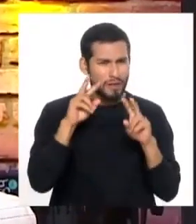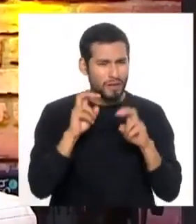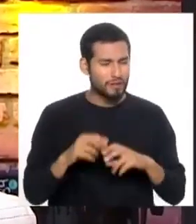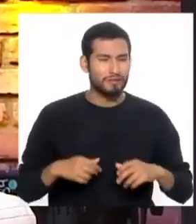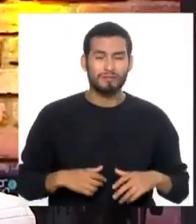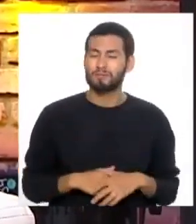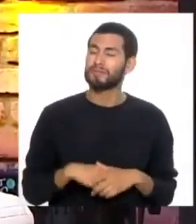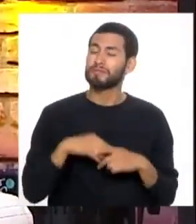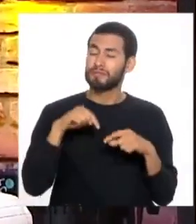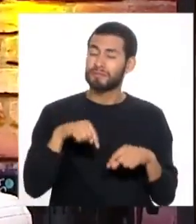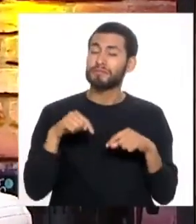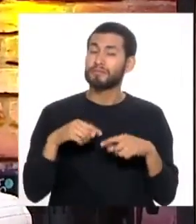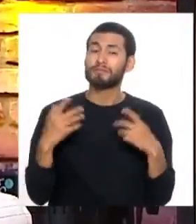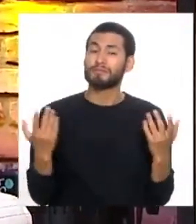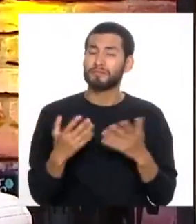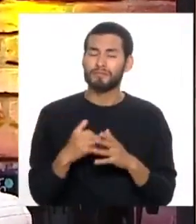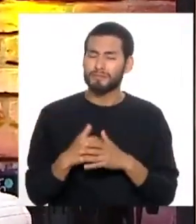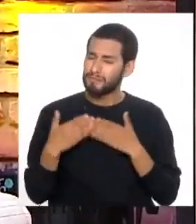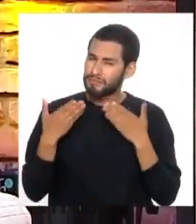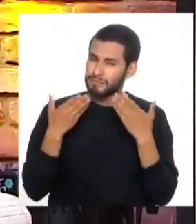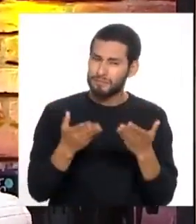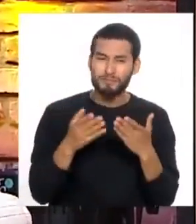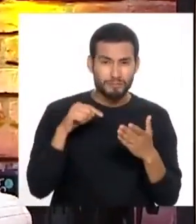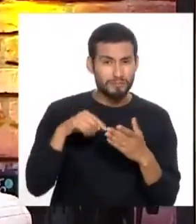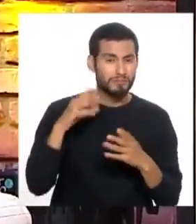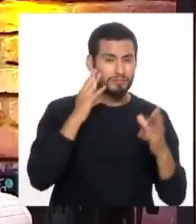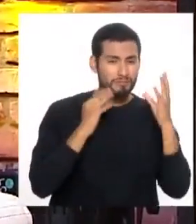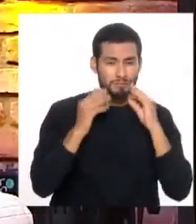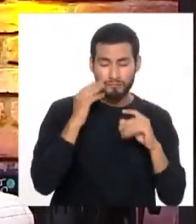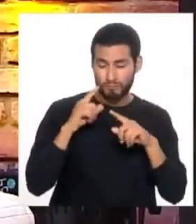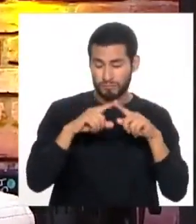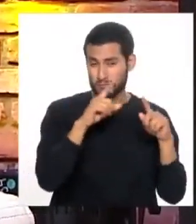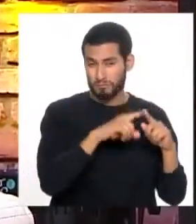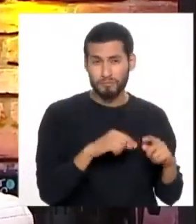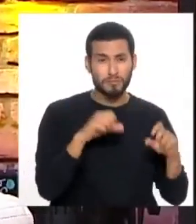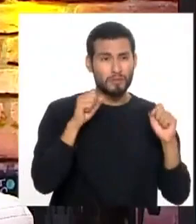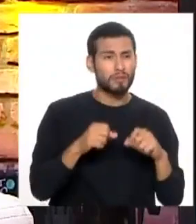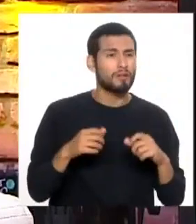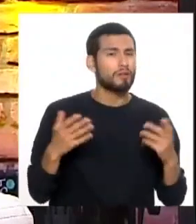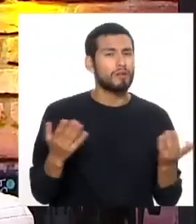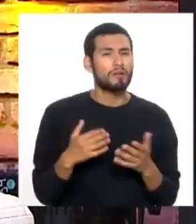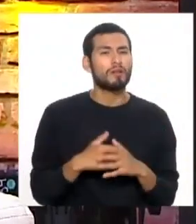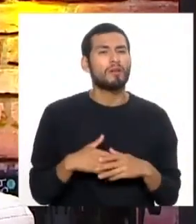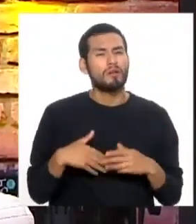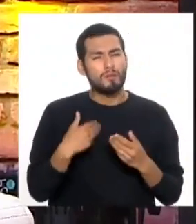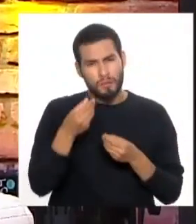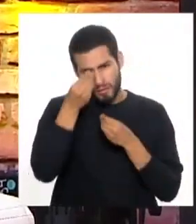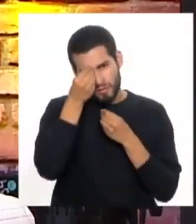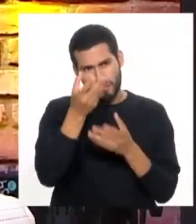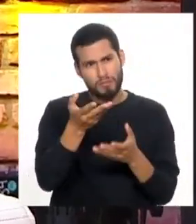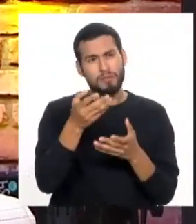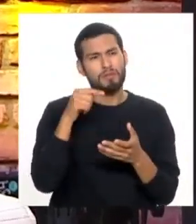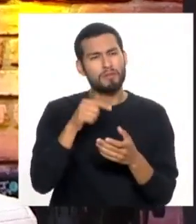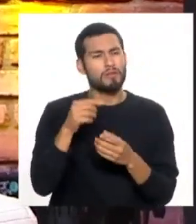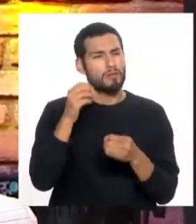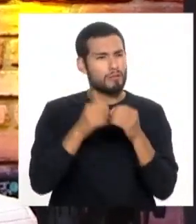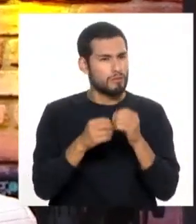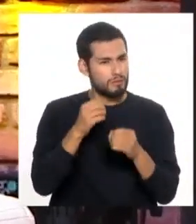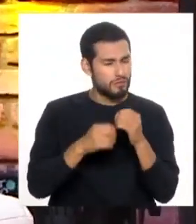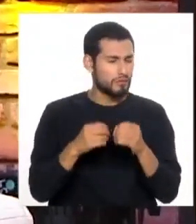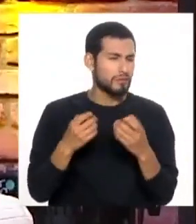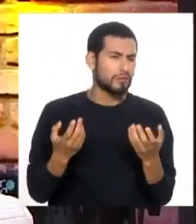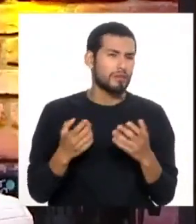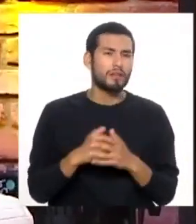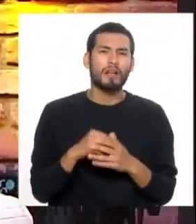Y lo que estamos haciendo aquí es traer a los expertos y a las autoridades para que nos puedan dar esas soluciones